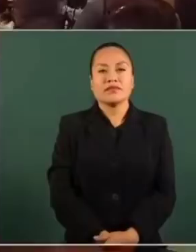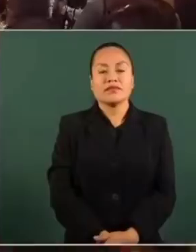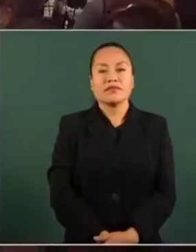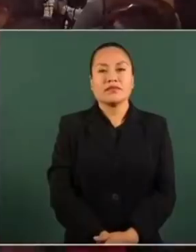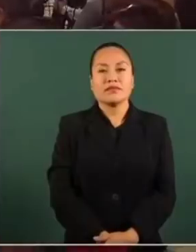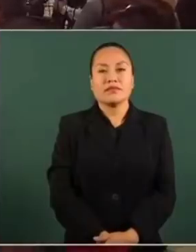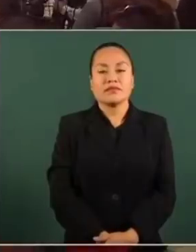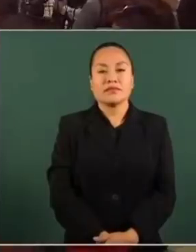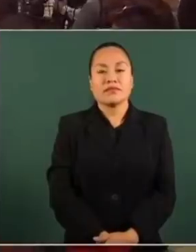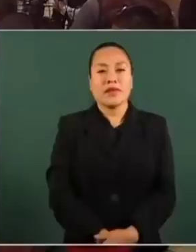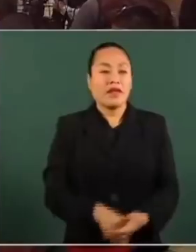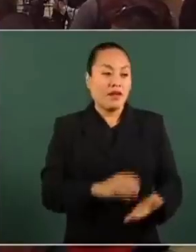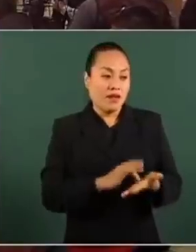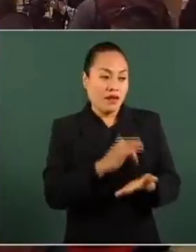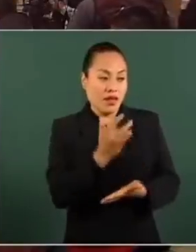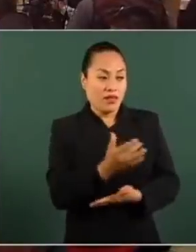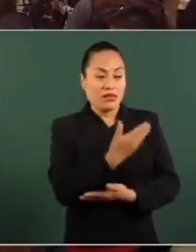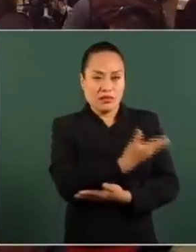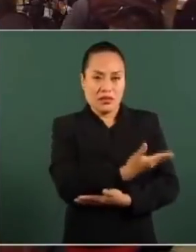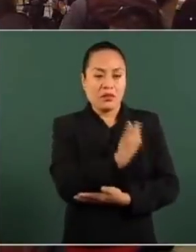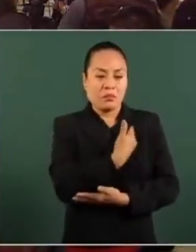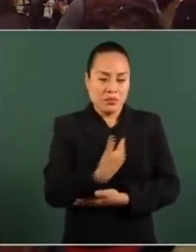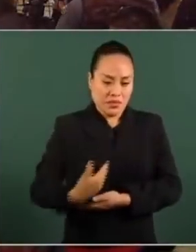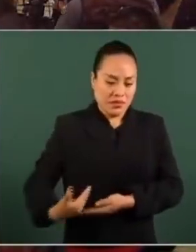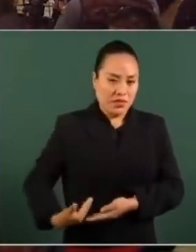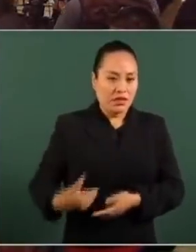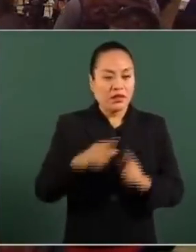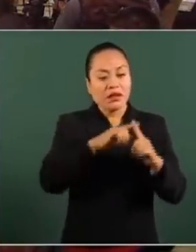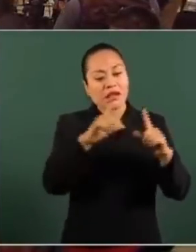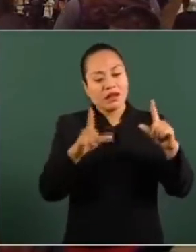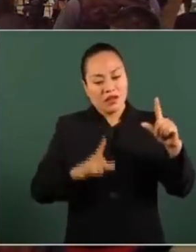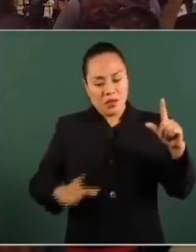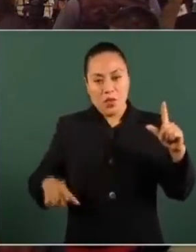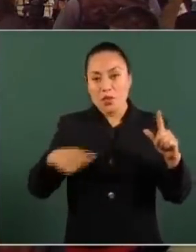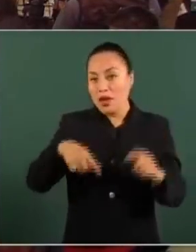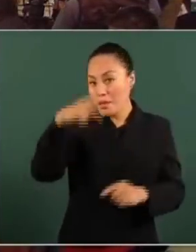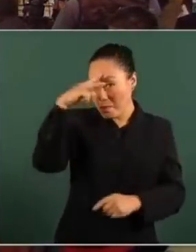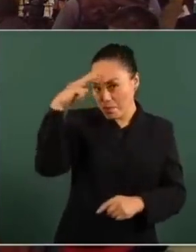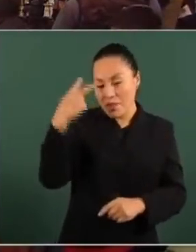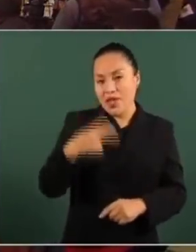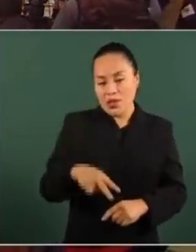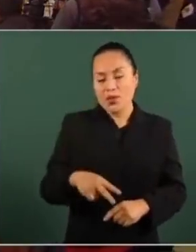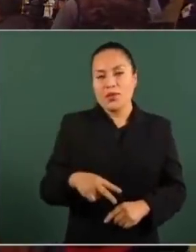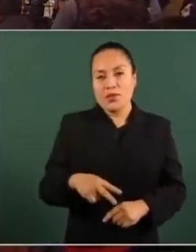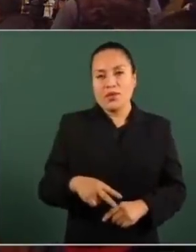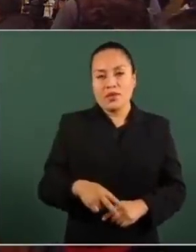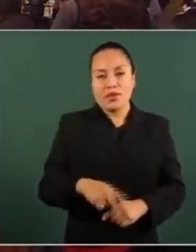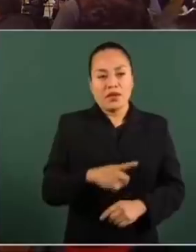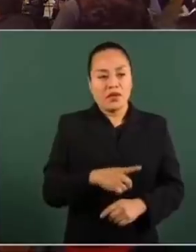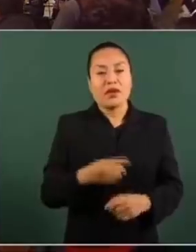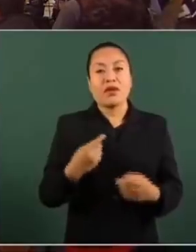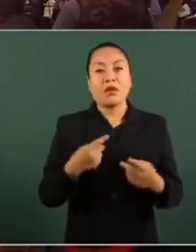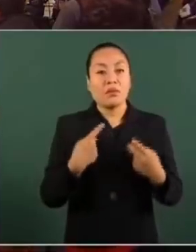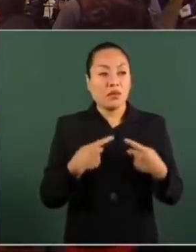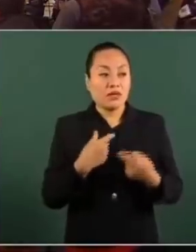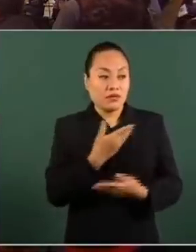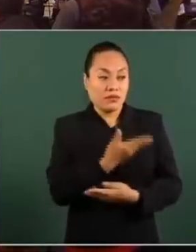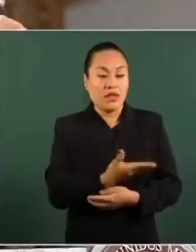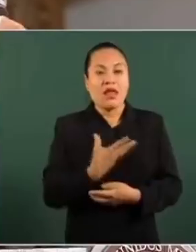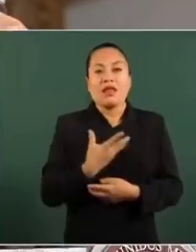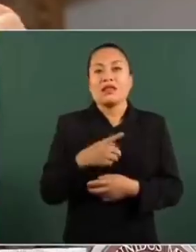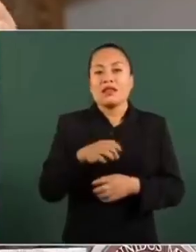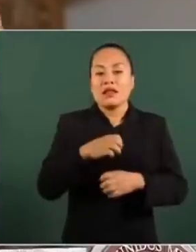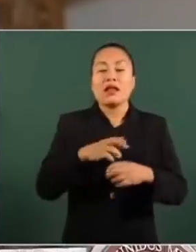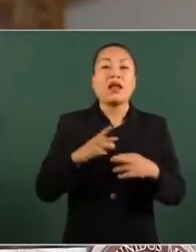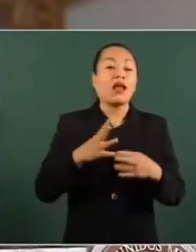Quiero agradecerle a su excelencia, señor presidente de la República de México, al ministro de Relaciones Exteriores y